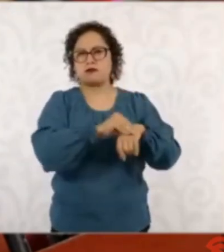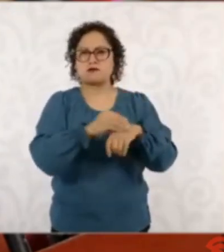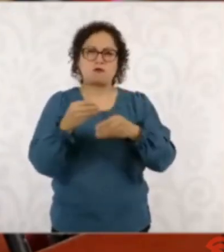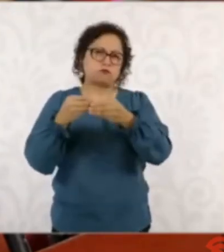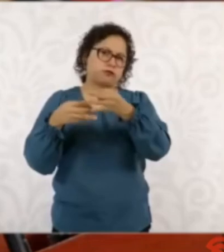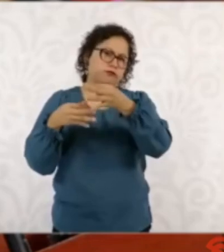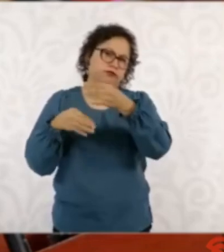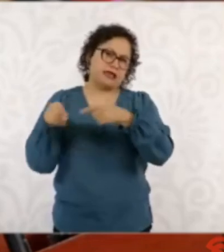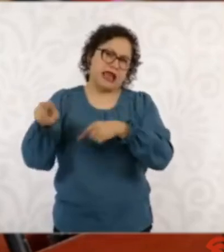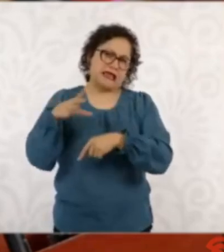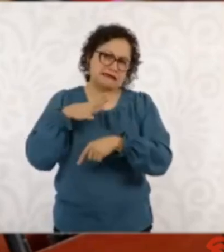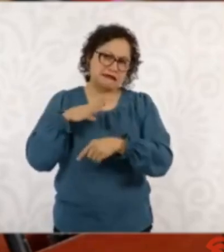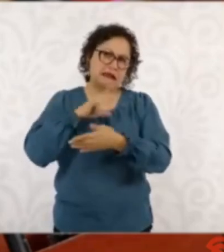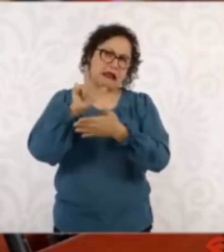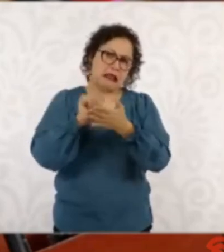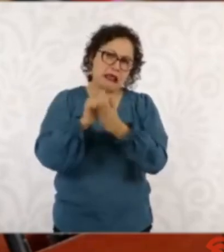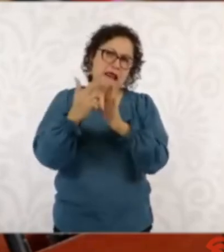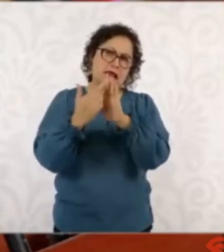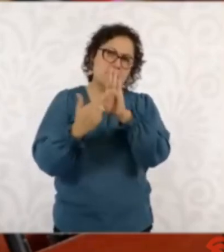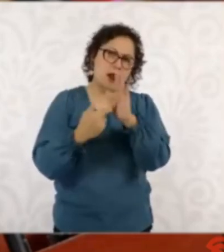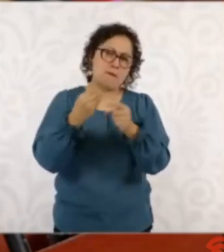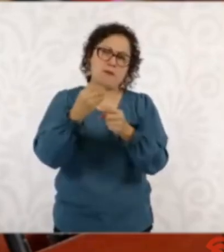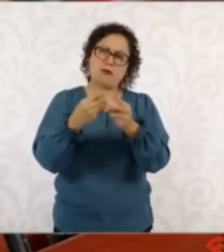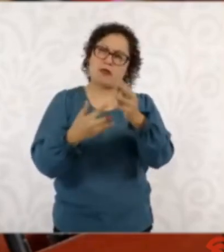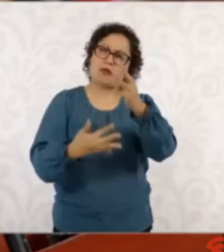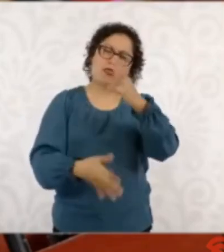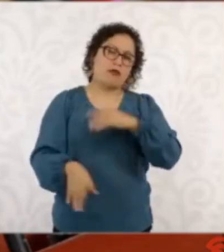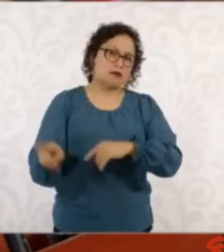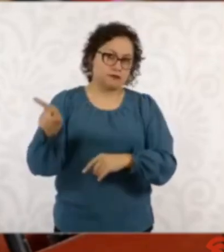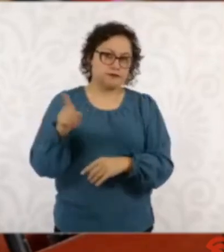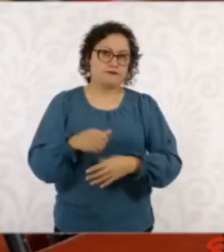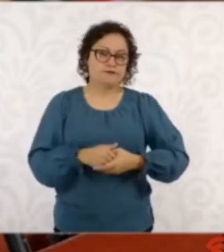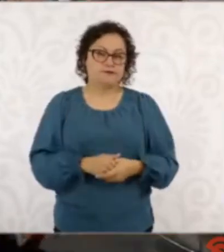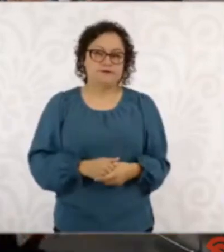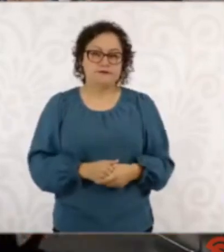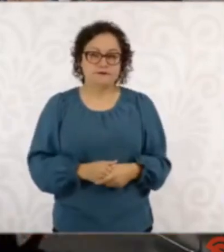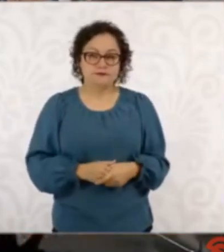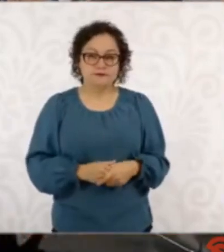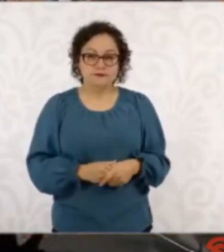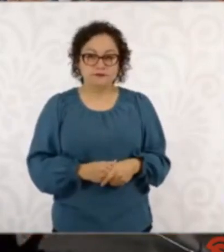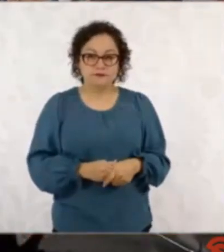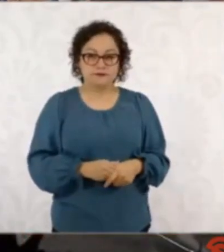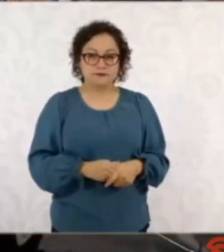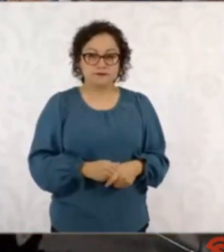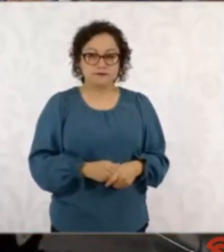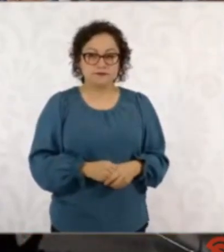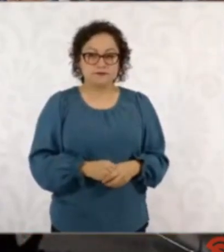etcétera. Adelante.